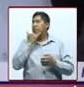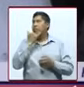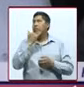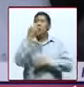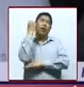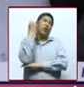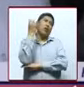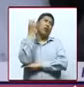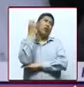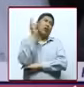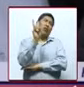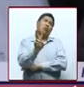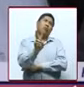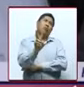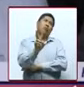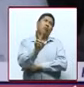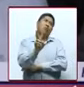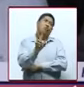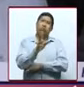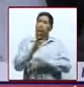al mediodía o a las 2 de la tarde